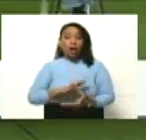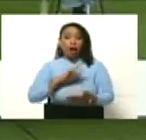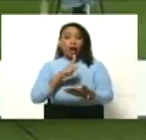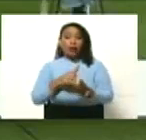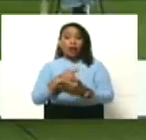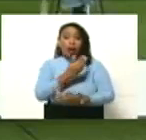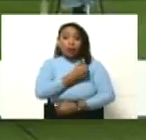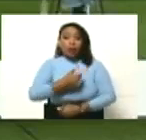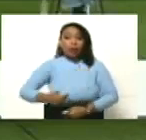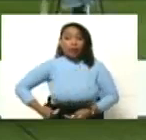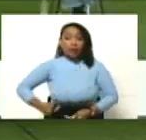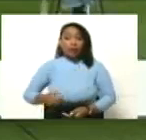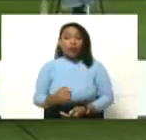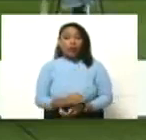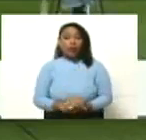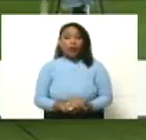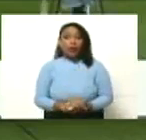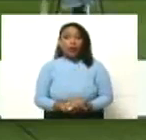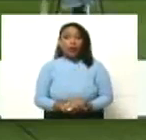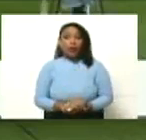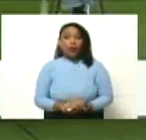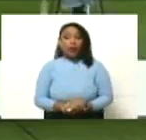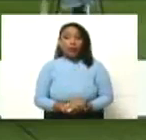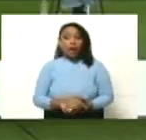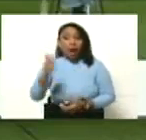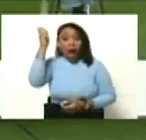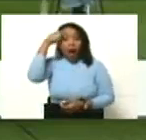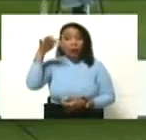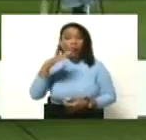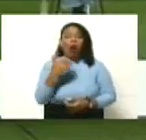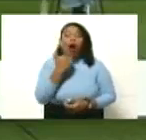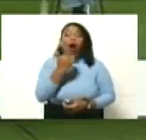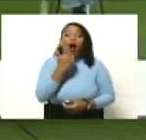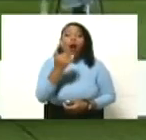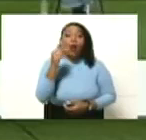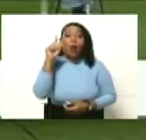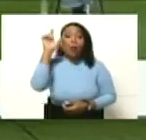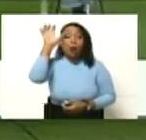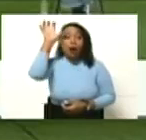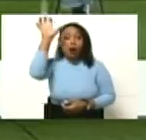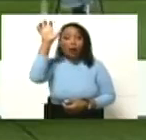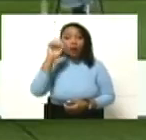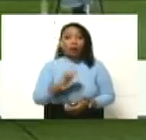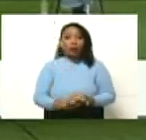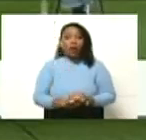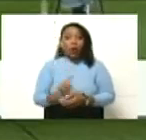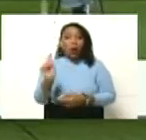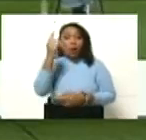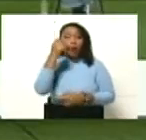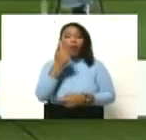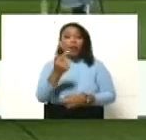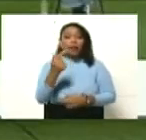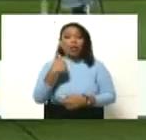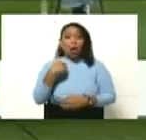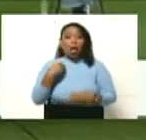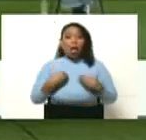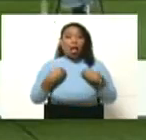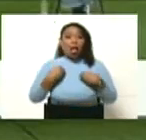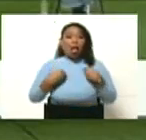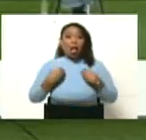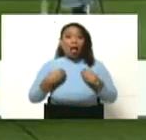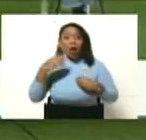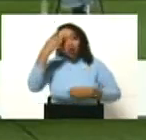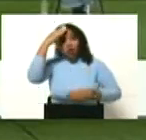presidencia, la eligió el pueblo en algún país, inmediatamente lo primero que dice, estoy preocupado por Cuba, Venezuela y